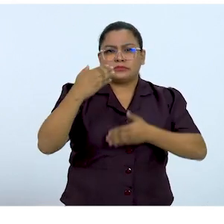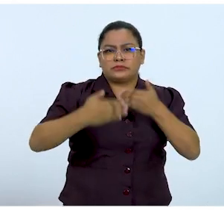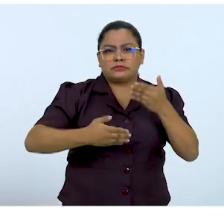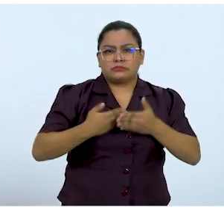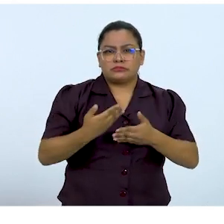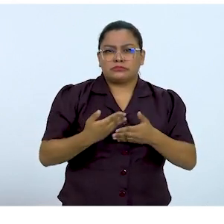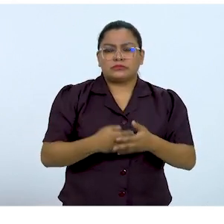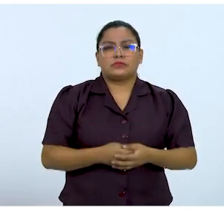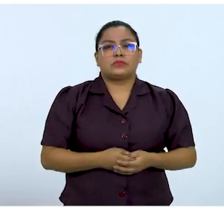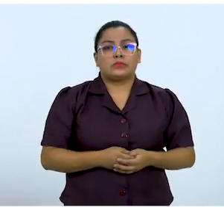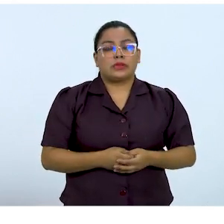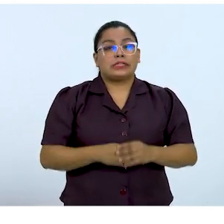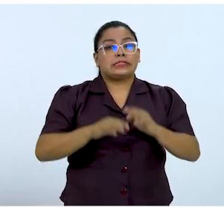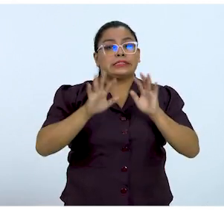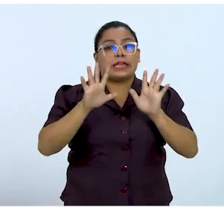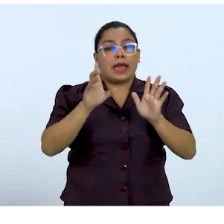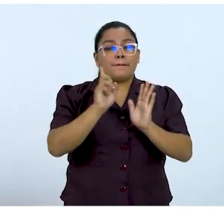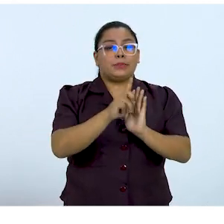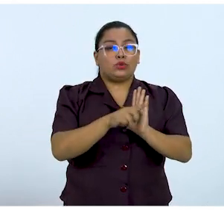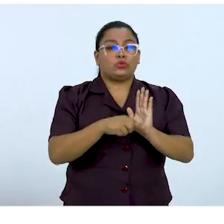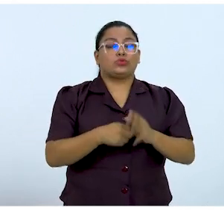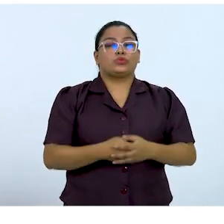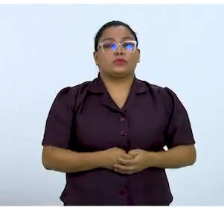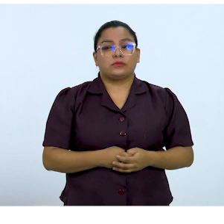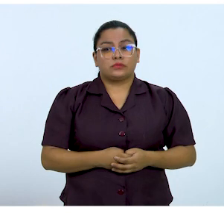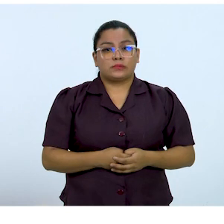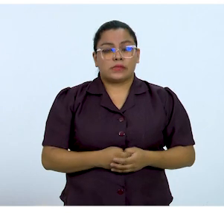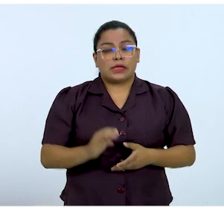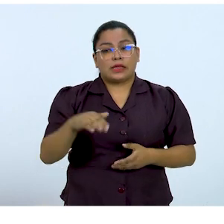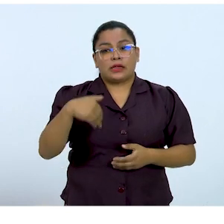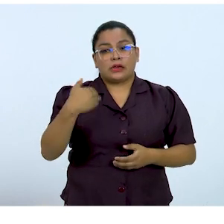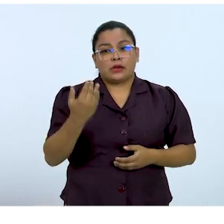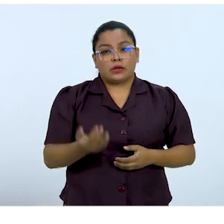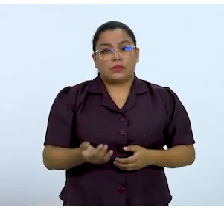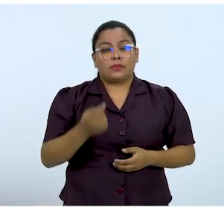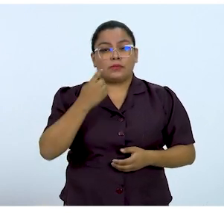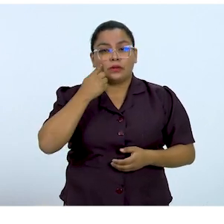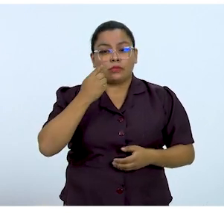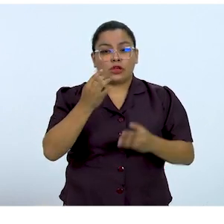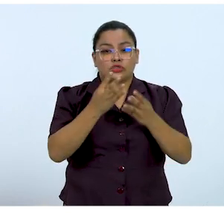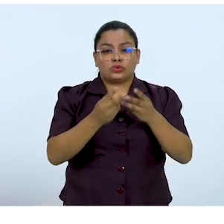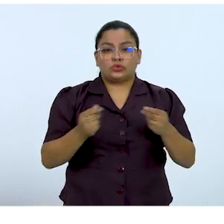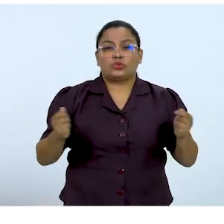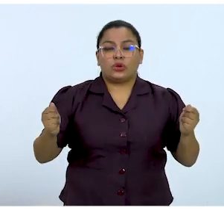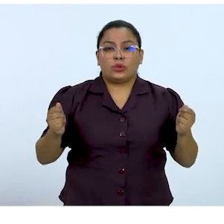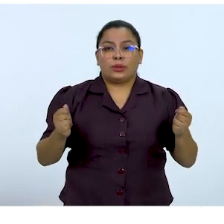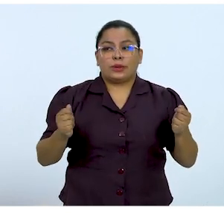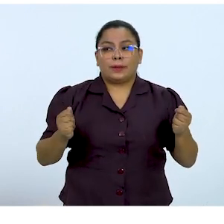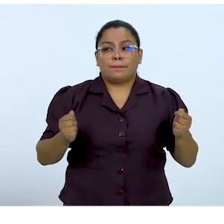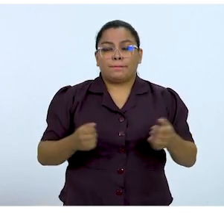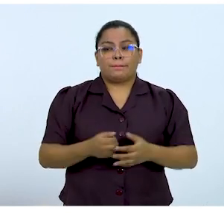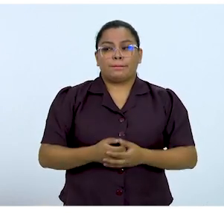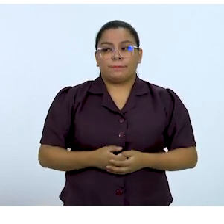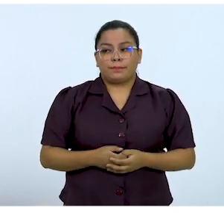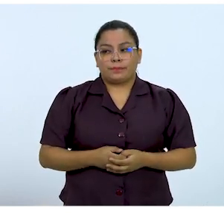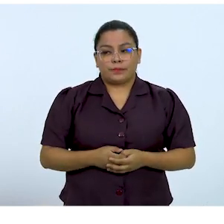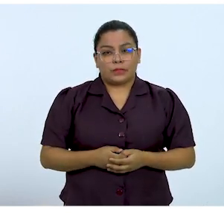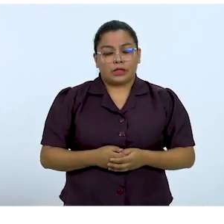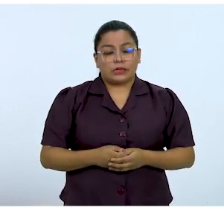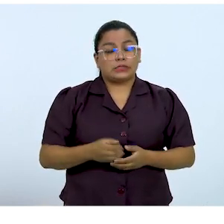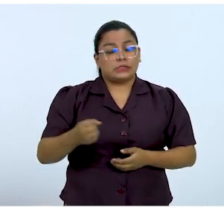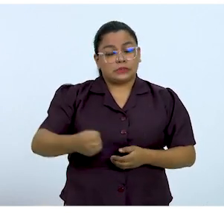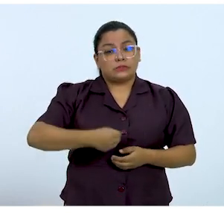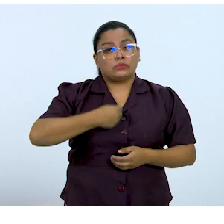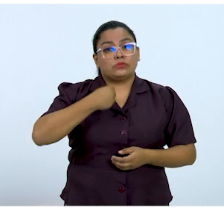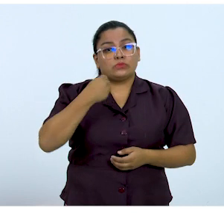este paso se tienen asignado 10 minutos. Luego pasamos al soluciona. En el soluciona